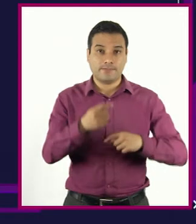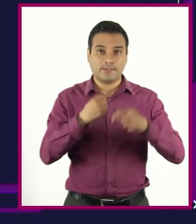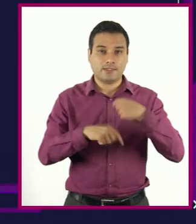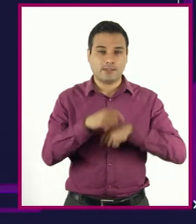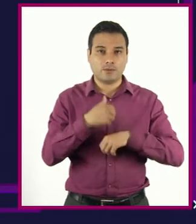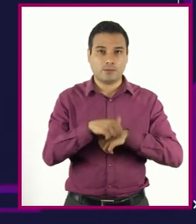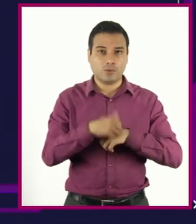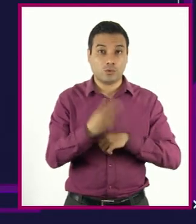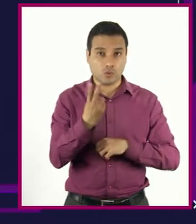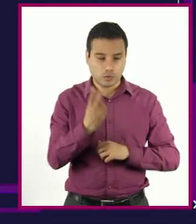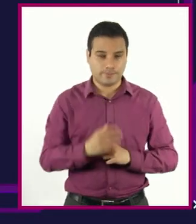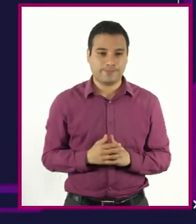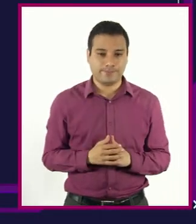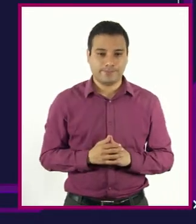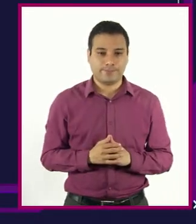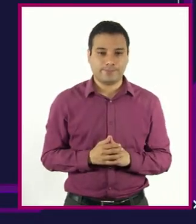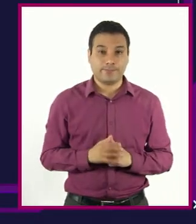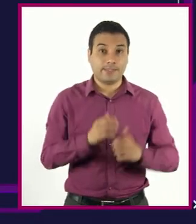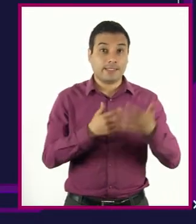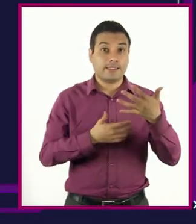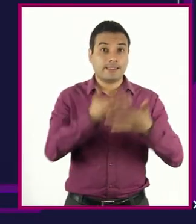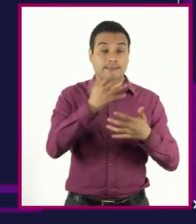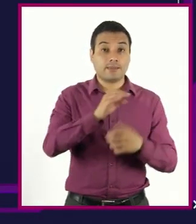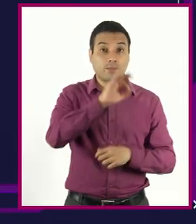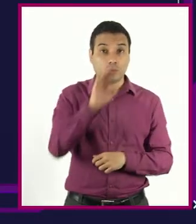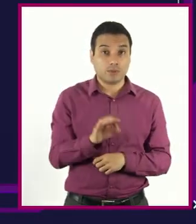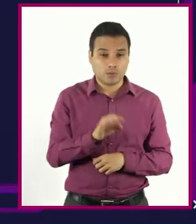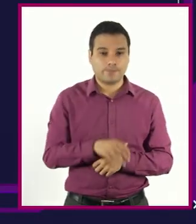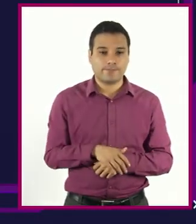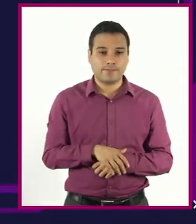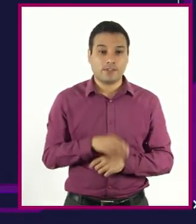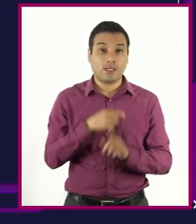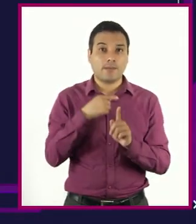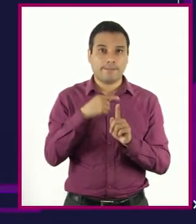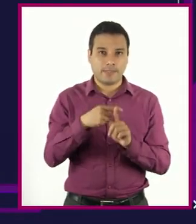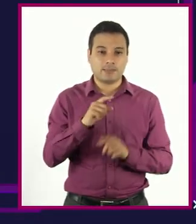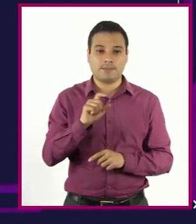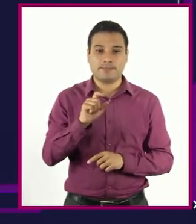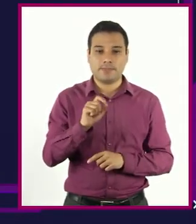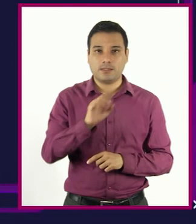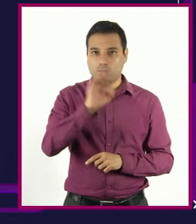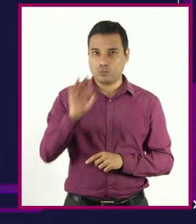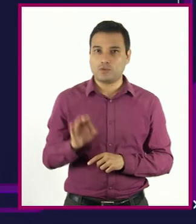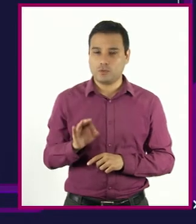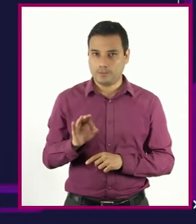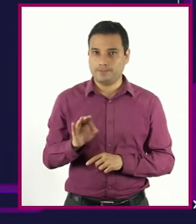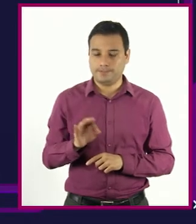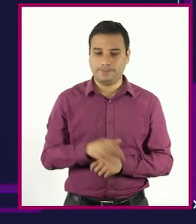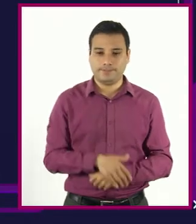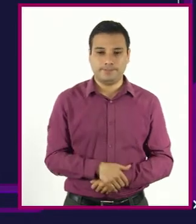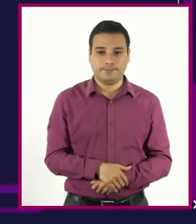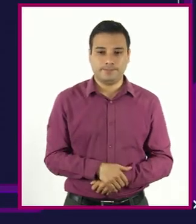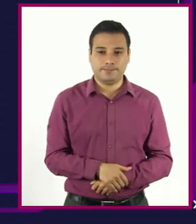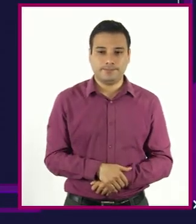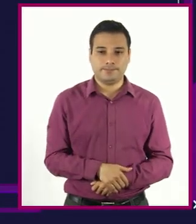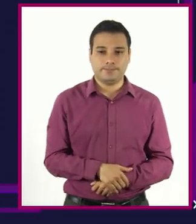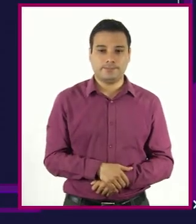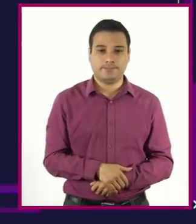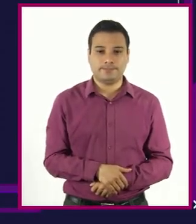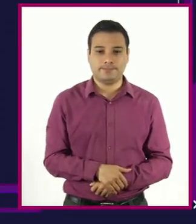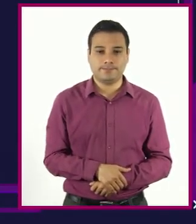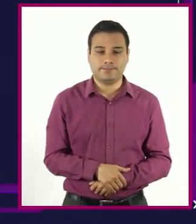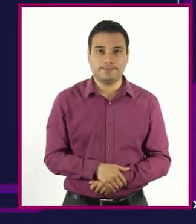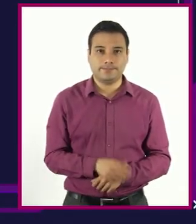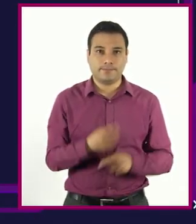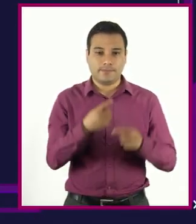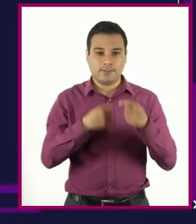2, se ofrece un descuento del 15% más un 20% adicional sobre lo ya rebajado. En